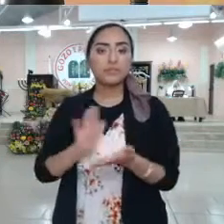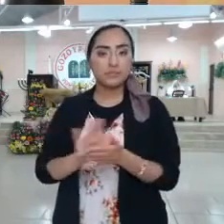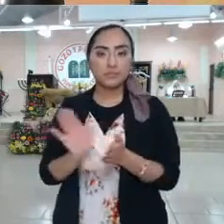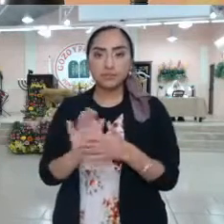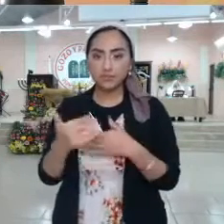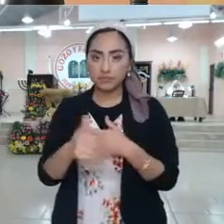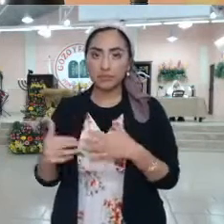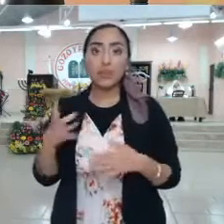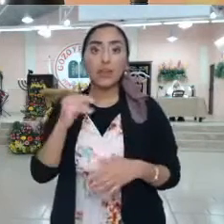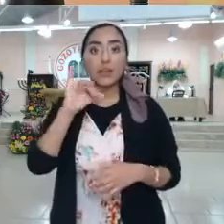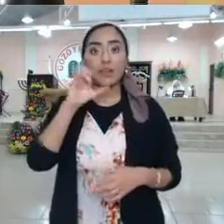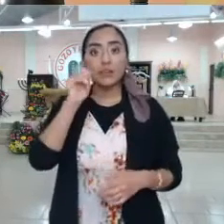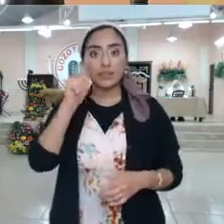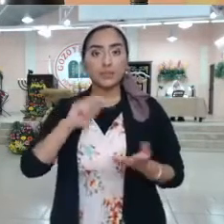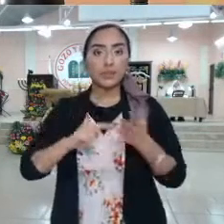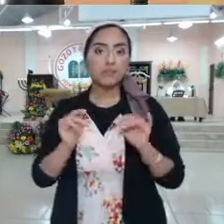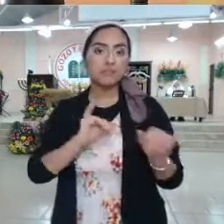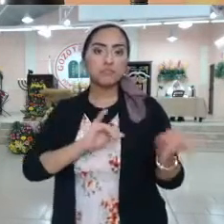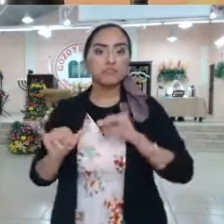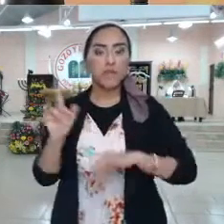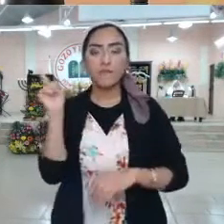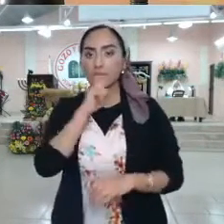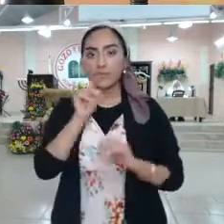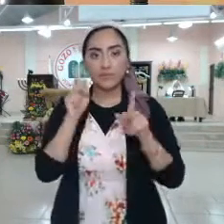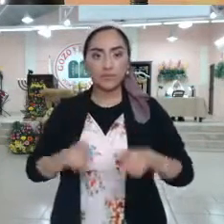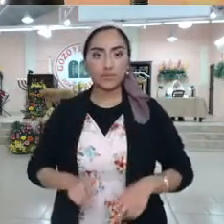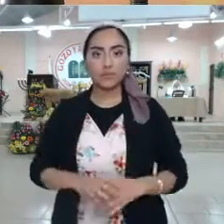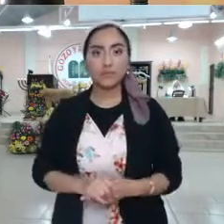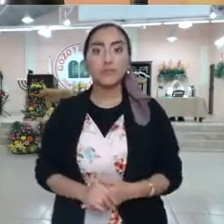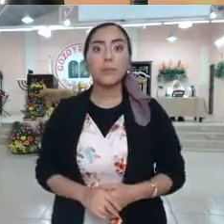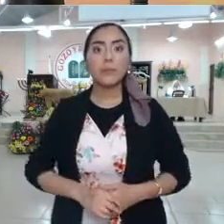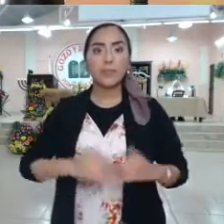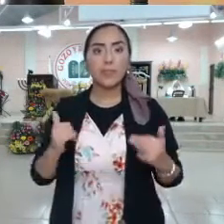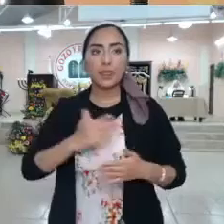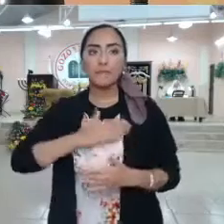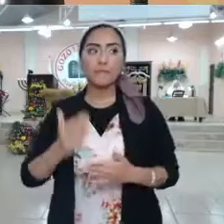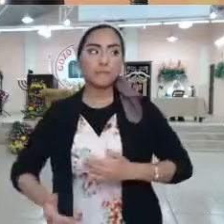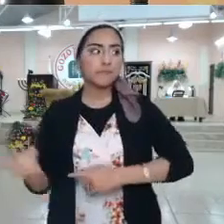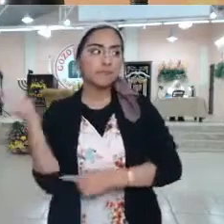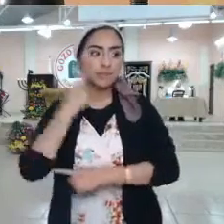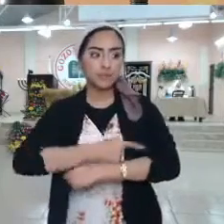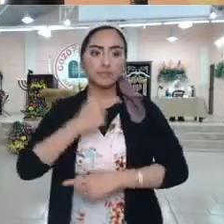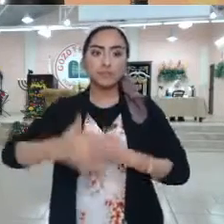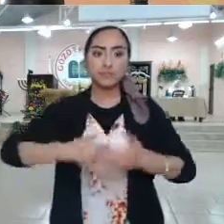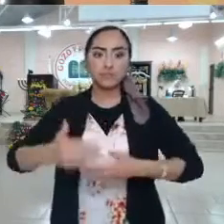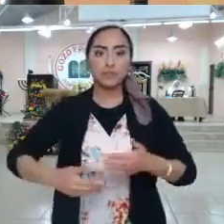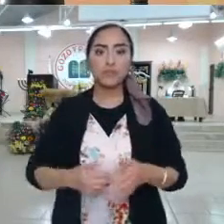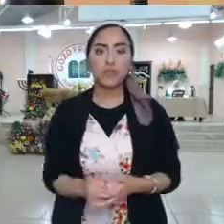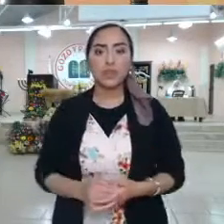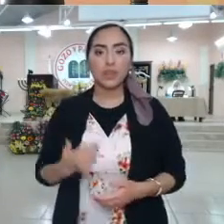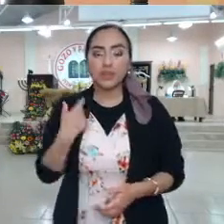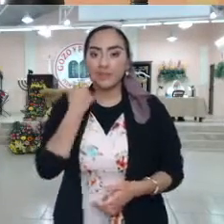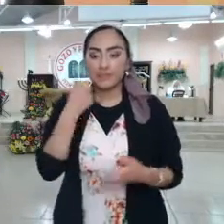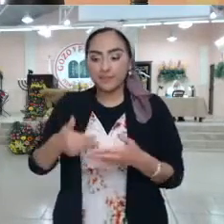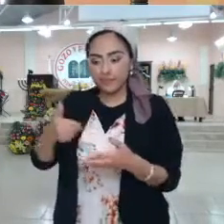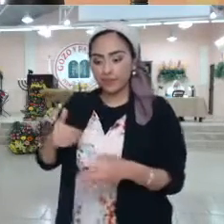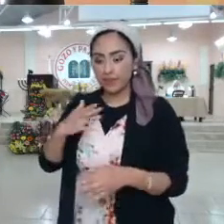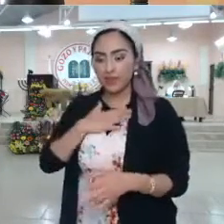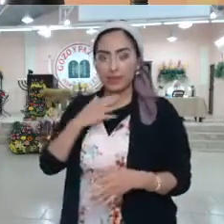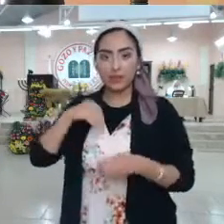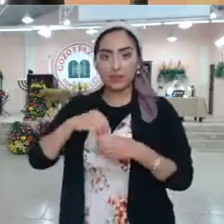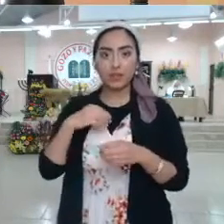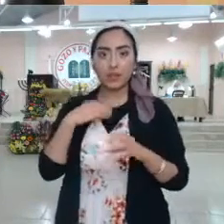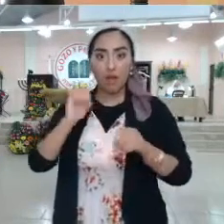levadura, y la levadura es la hipocresía. En estos últimos días, nada menos hace un momento que estuve en la